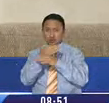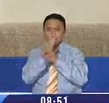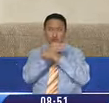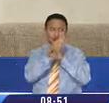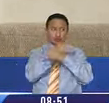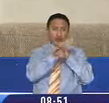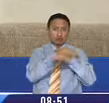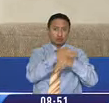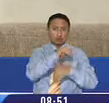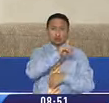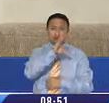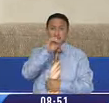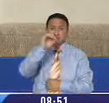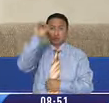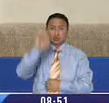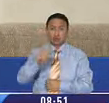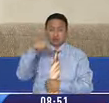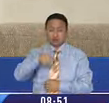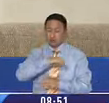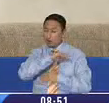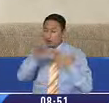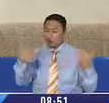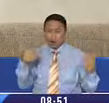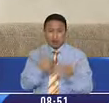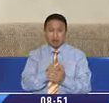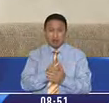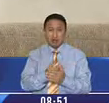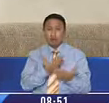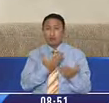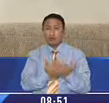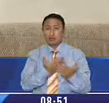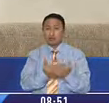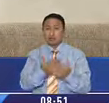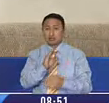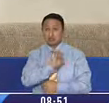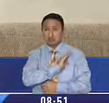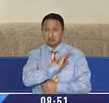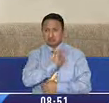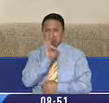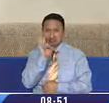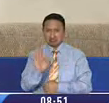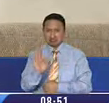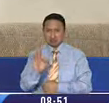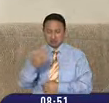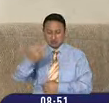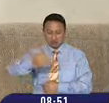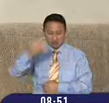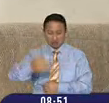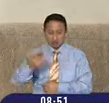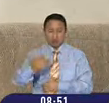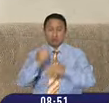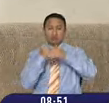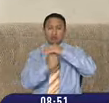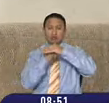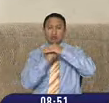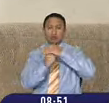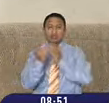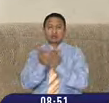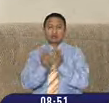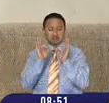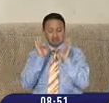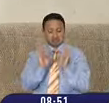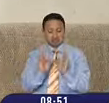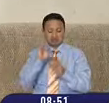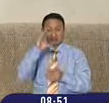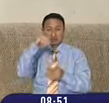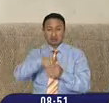al 100%, de que se han hecho todas las comprobaciones técnicas que garanticen la operatividad del servicio